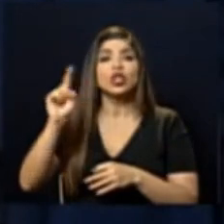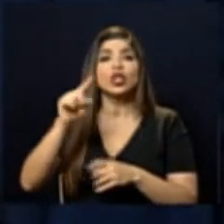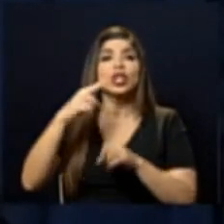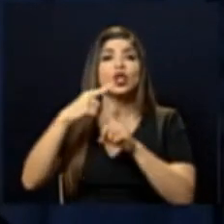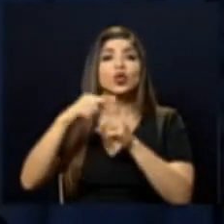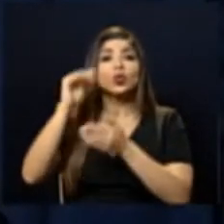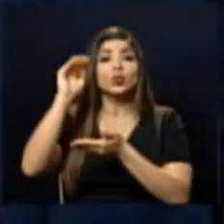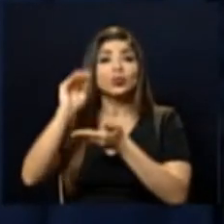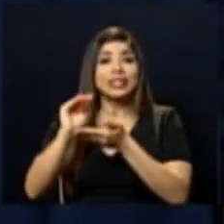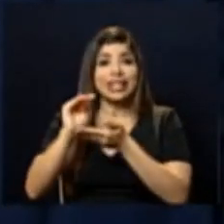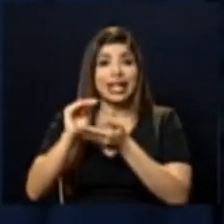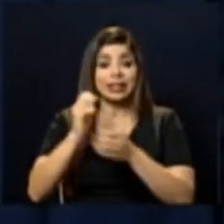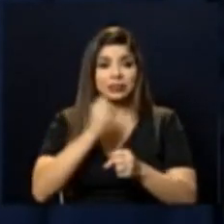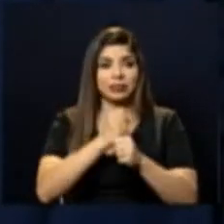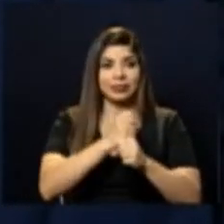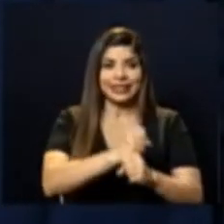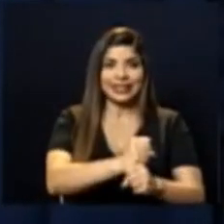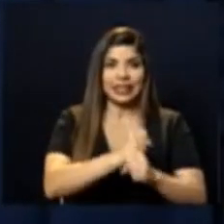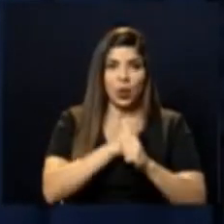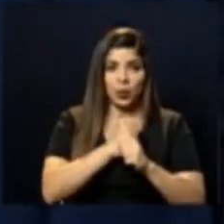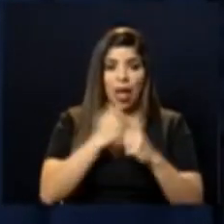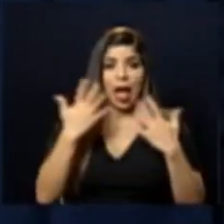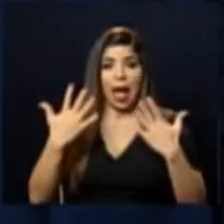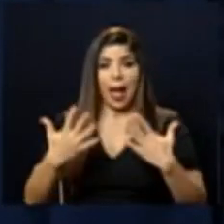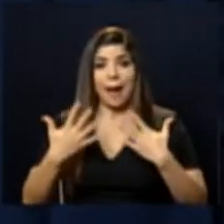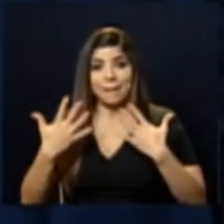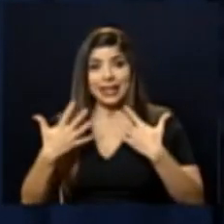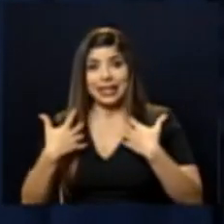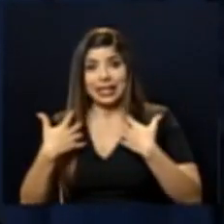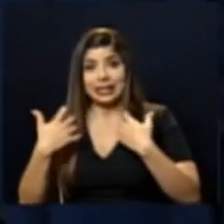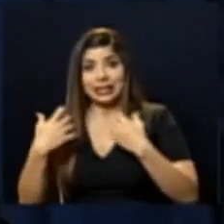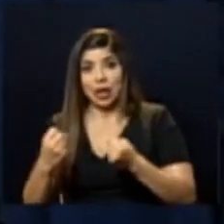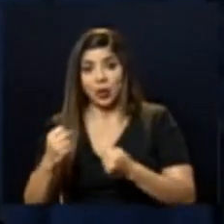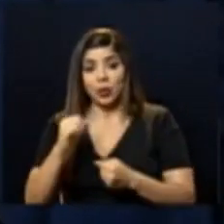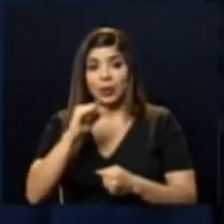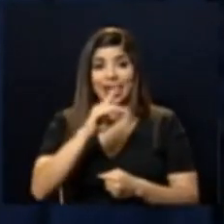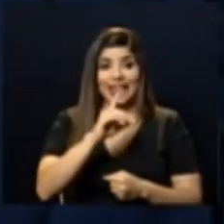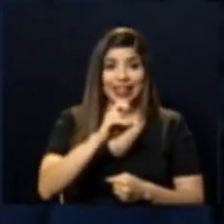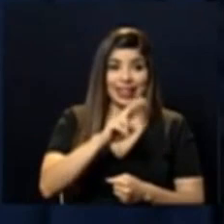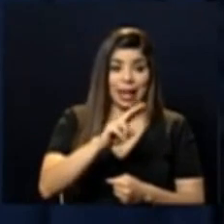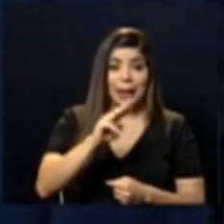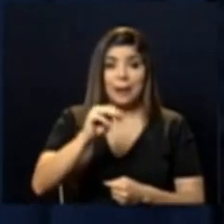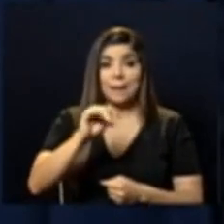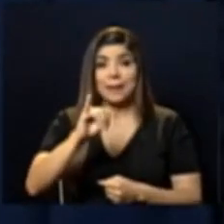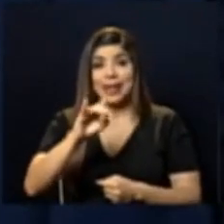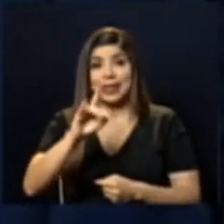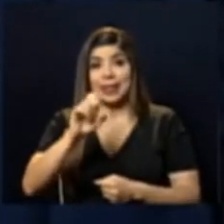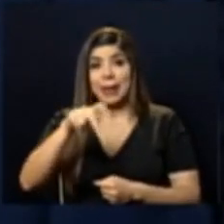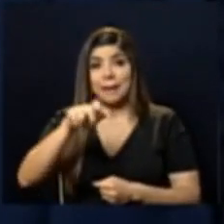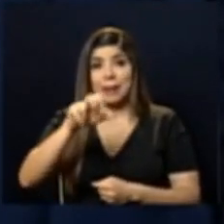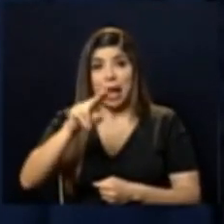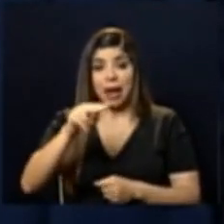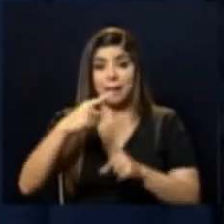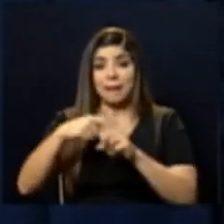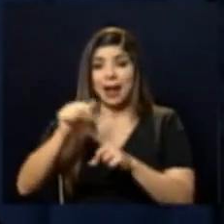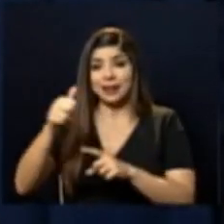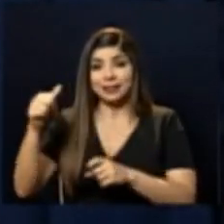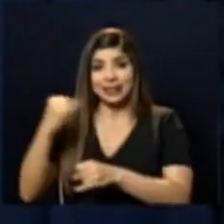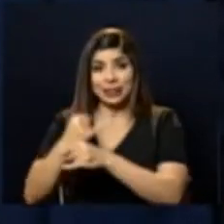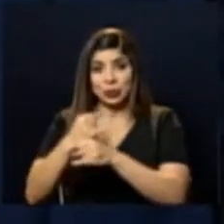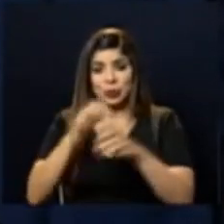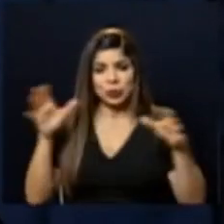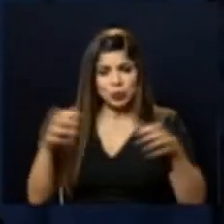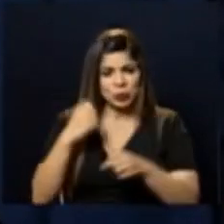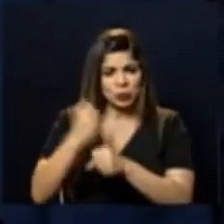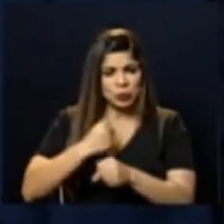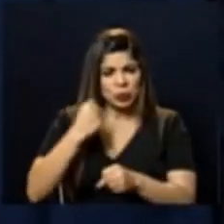trabajo de seguridad, ambiente, salud, INDER, Mideplan y otras instituciones ha sido